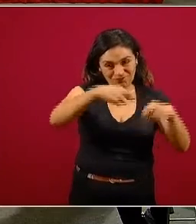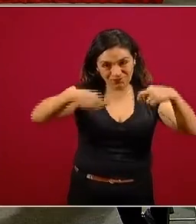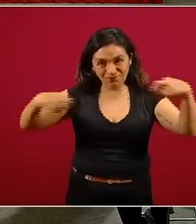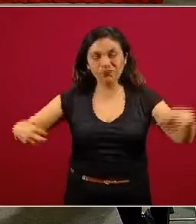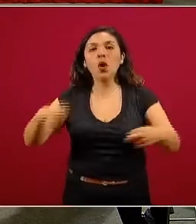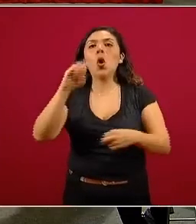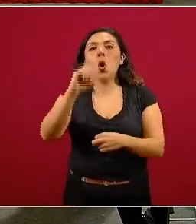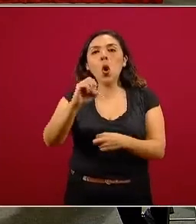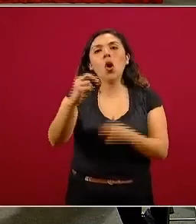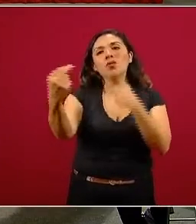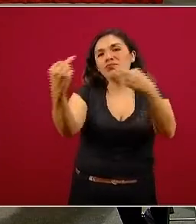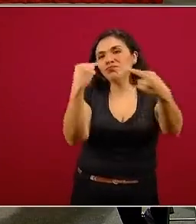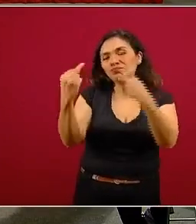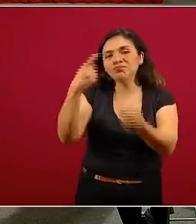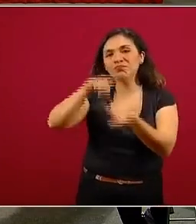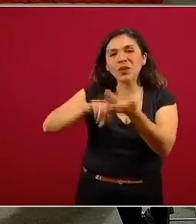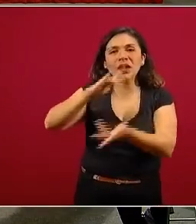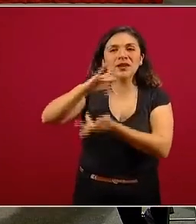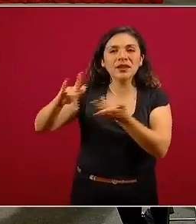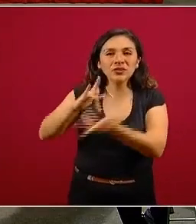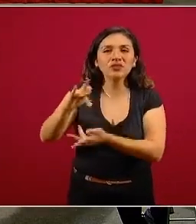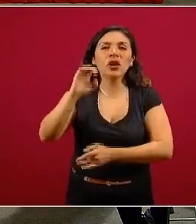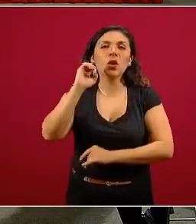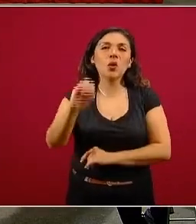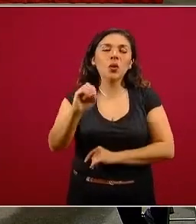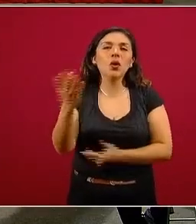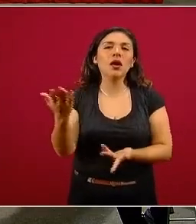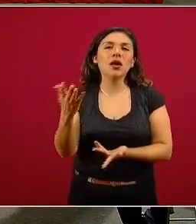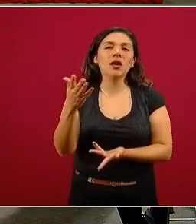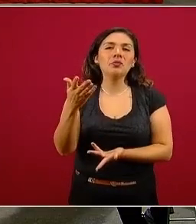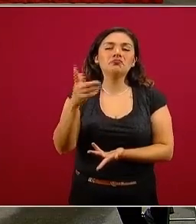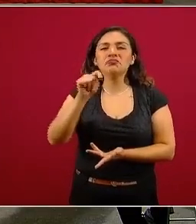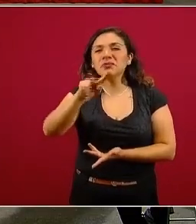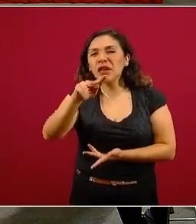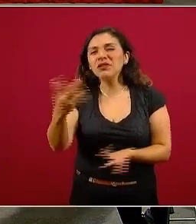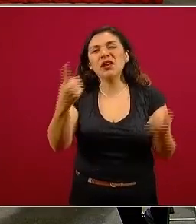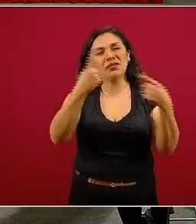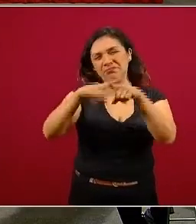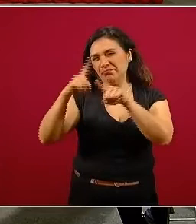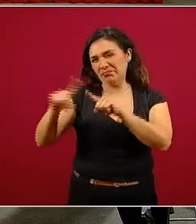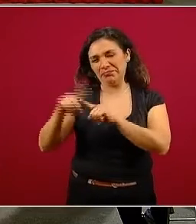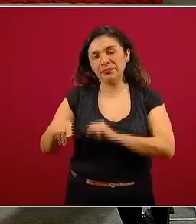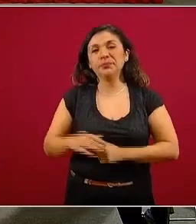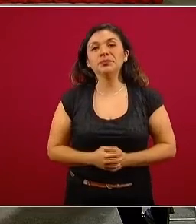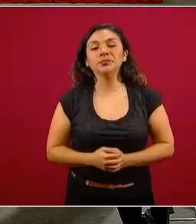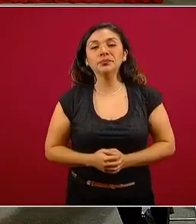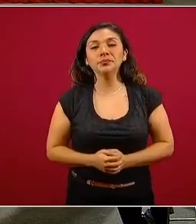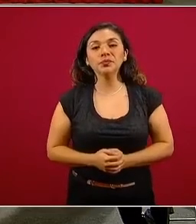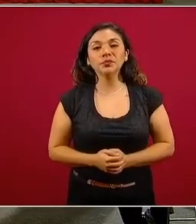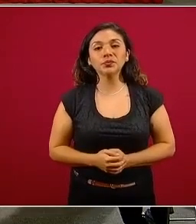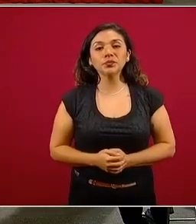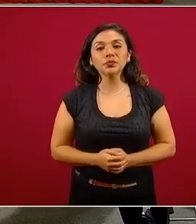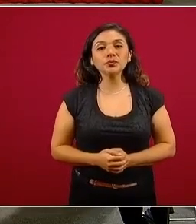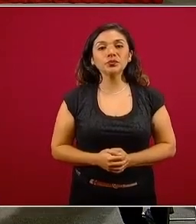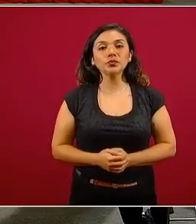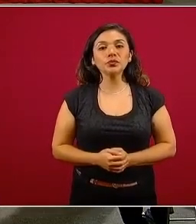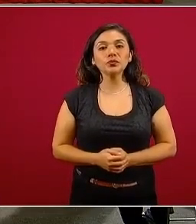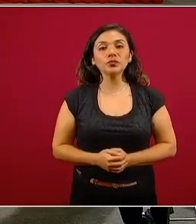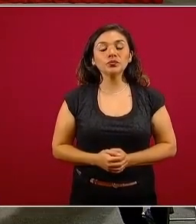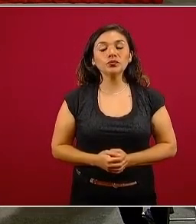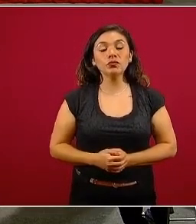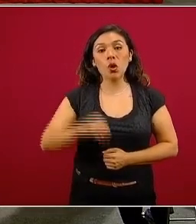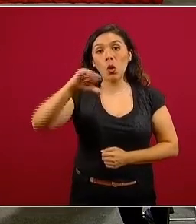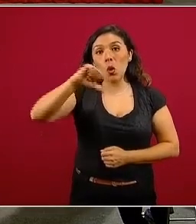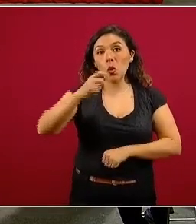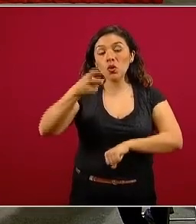manera virtual. Nos siguen también a través de las diferentes redes sociales y medios de comunicación. Estamos